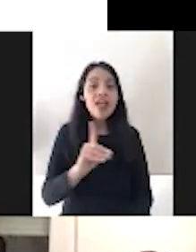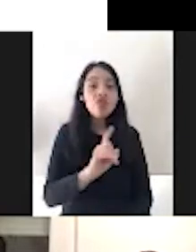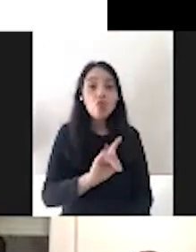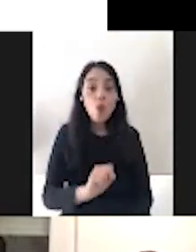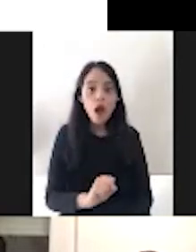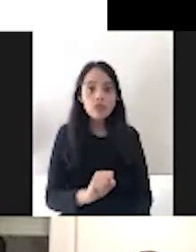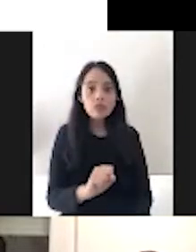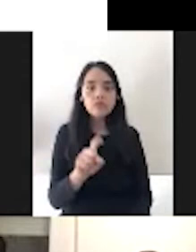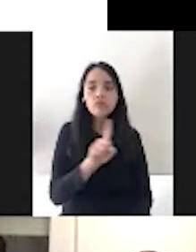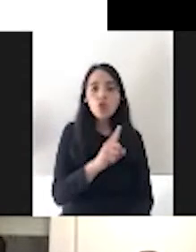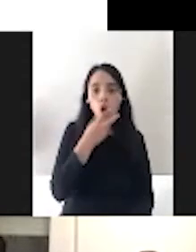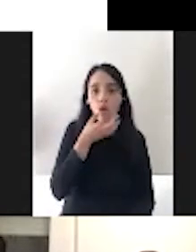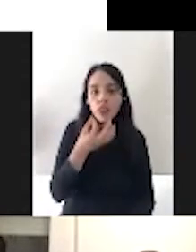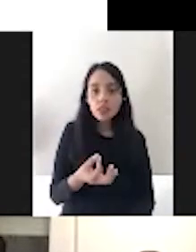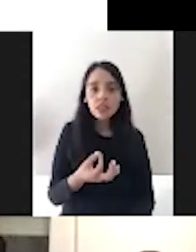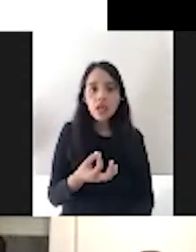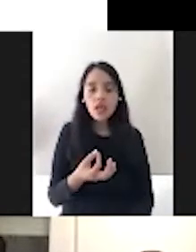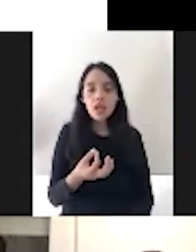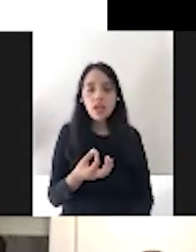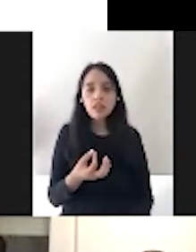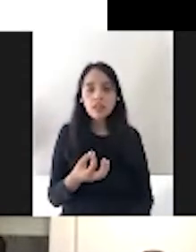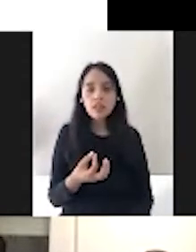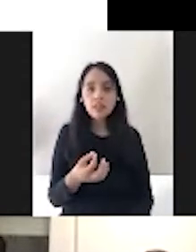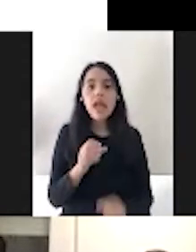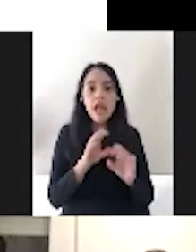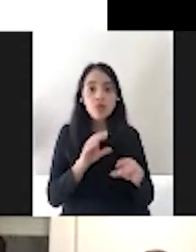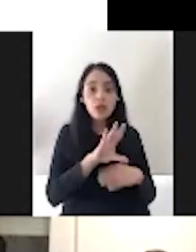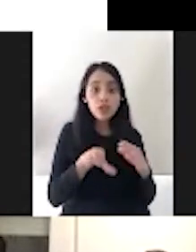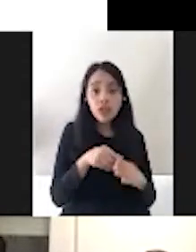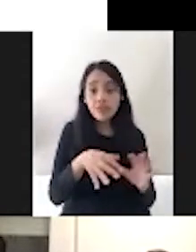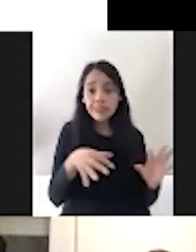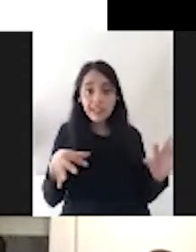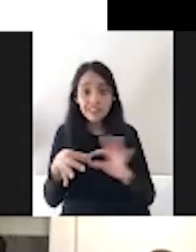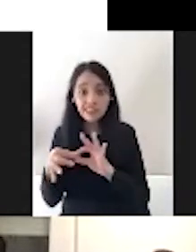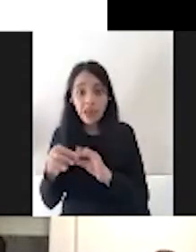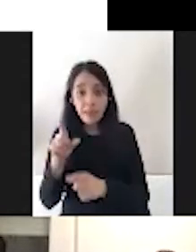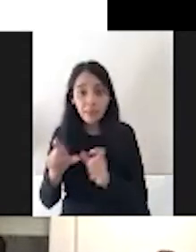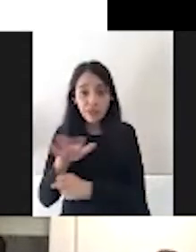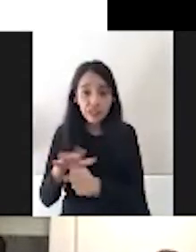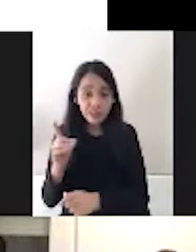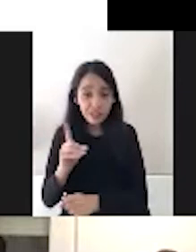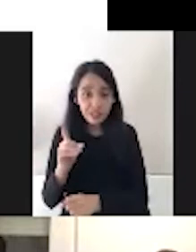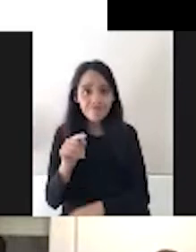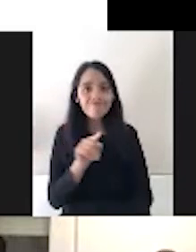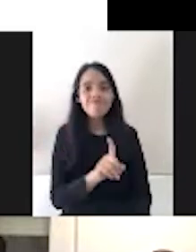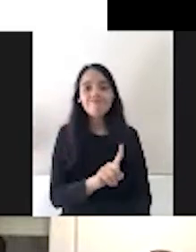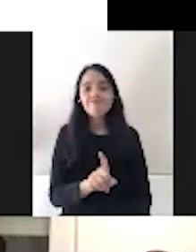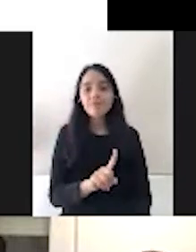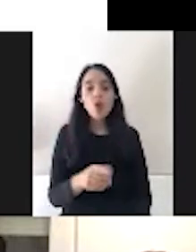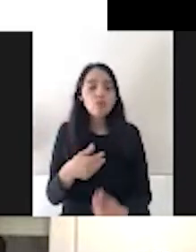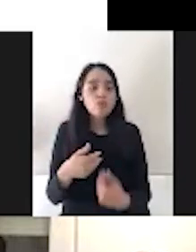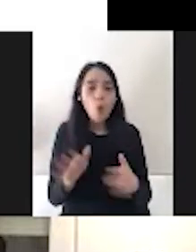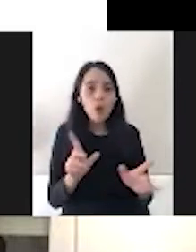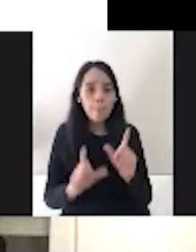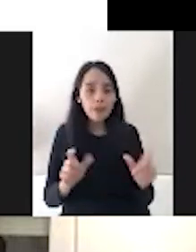señala a la educación inclusiva para las personas con necesidades educativas especiales diagnosticadas, sino que es para quien lo necesite, incluso,